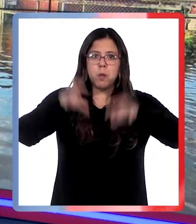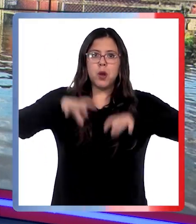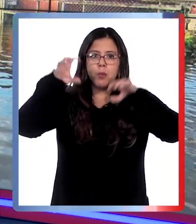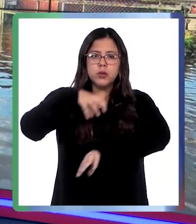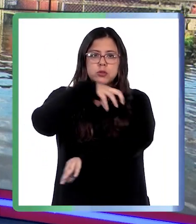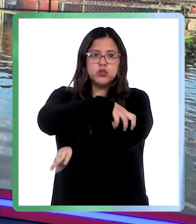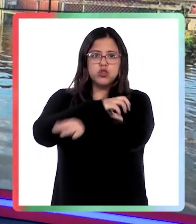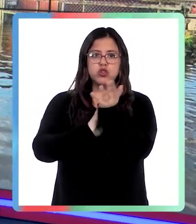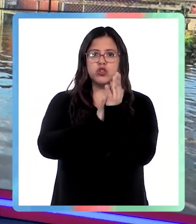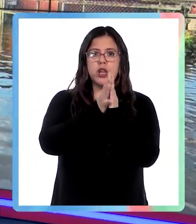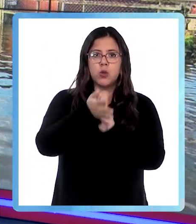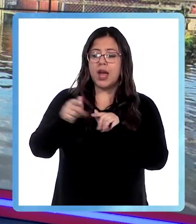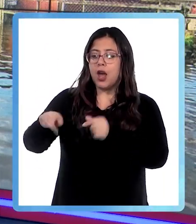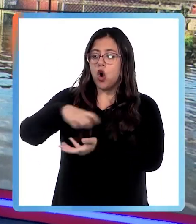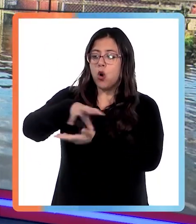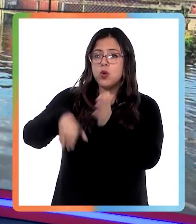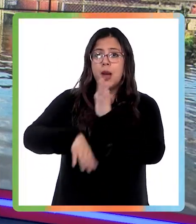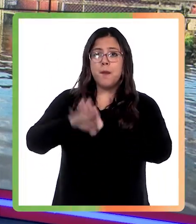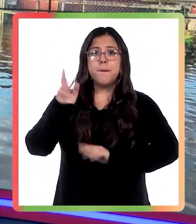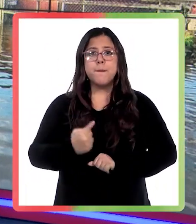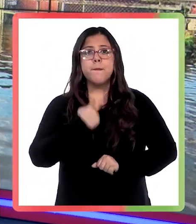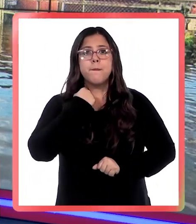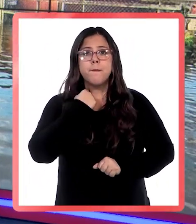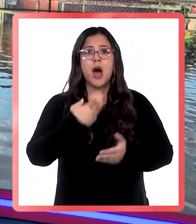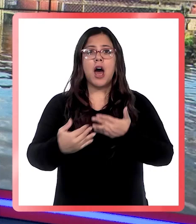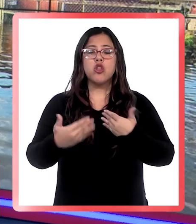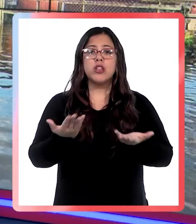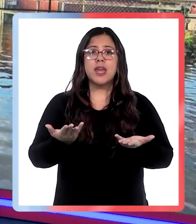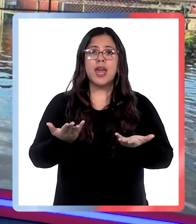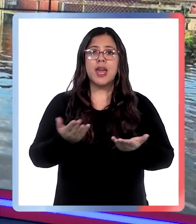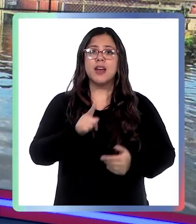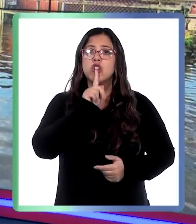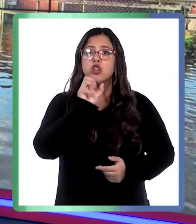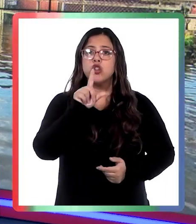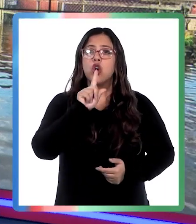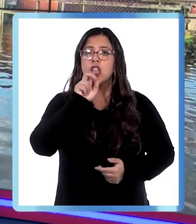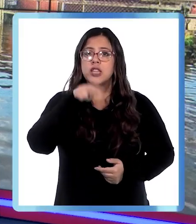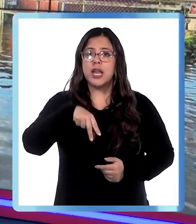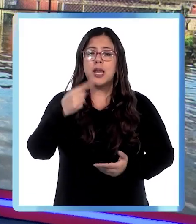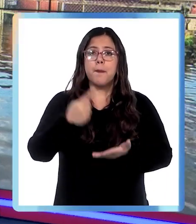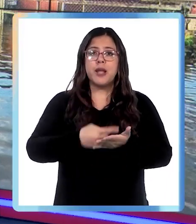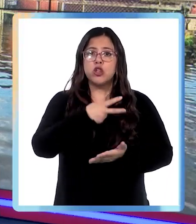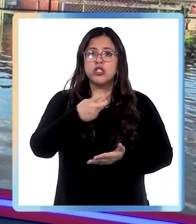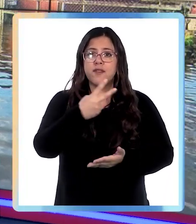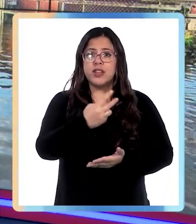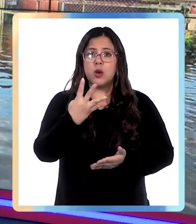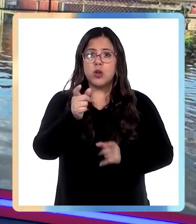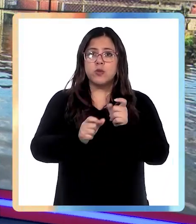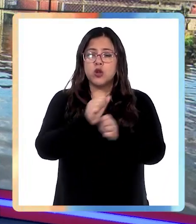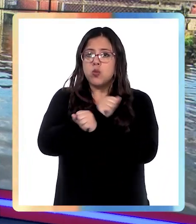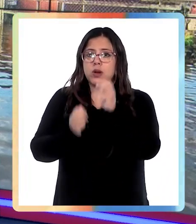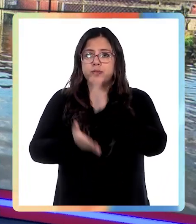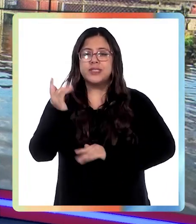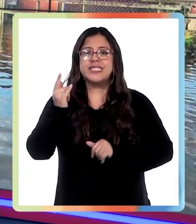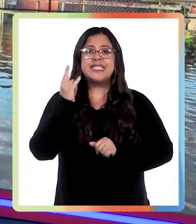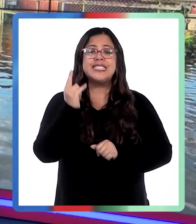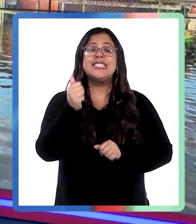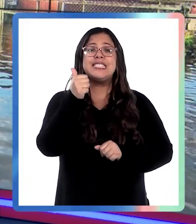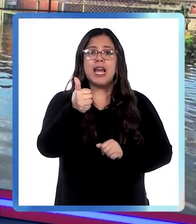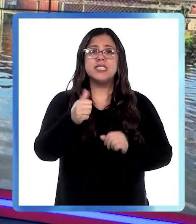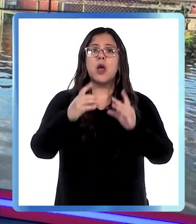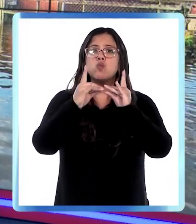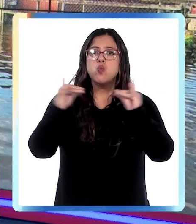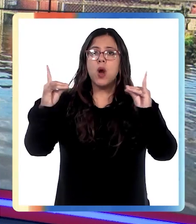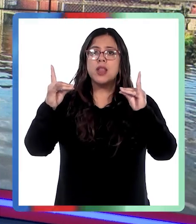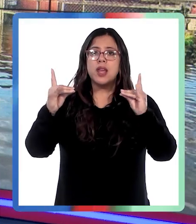sistema frontal en la araucanía una de las comunas más afectadas es tol con 1224 personas aisladas y seis puentes